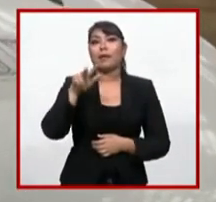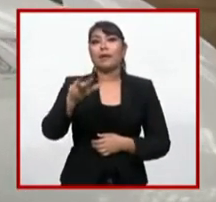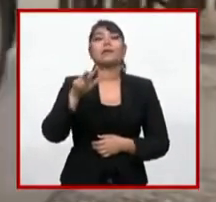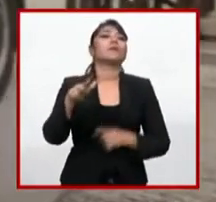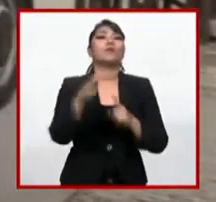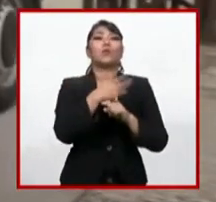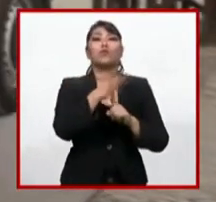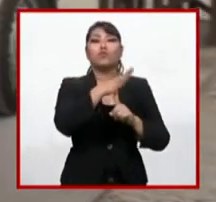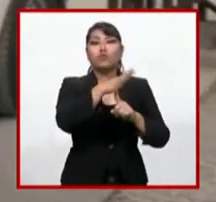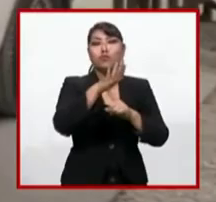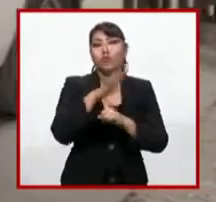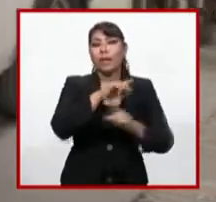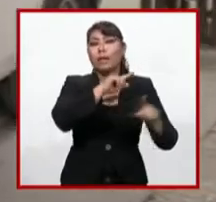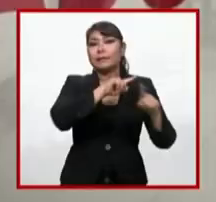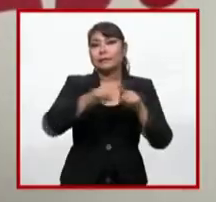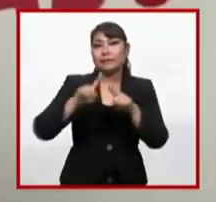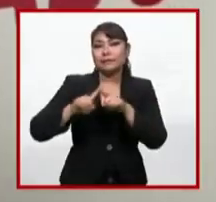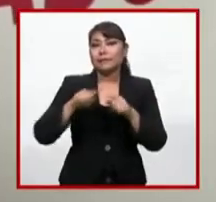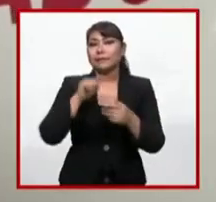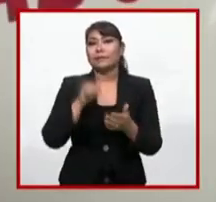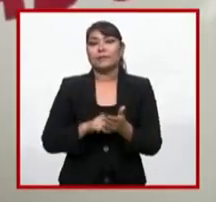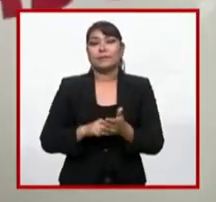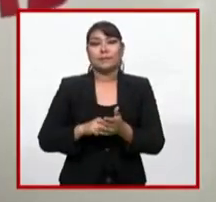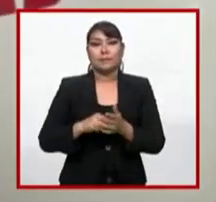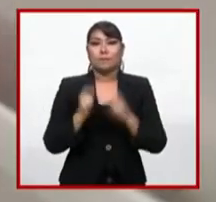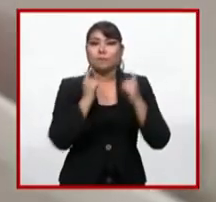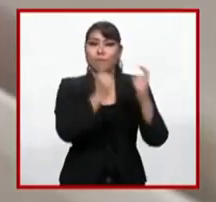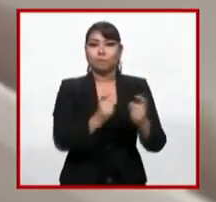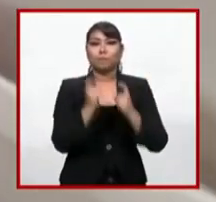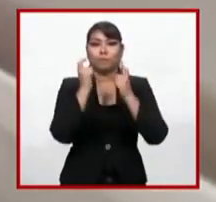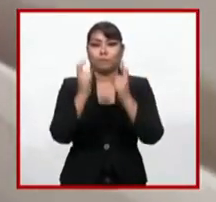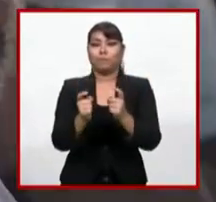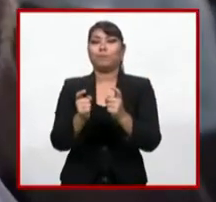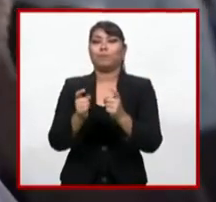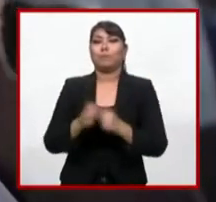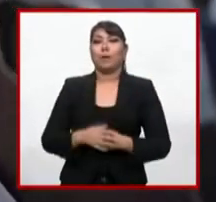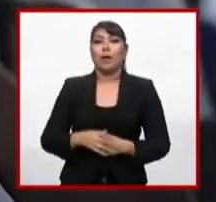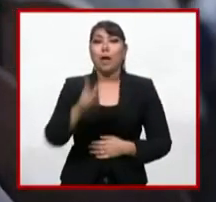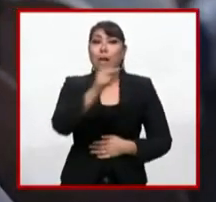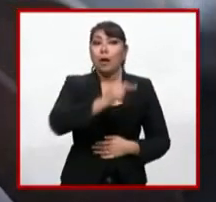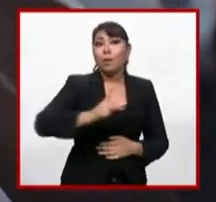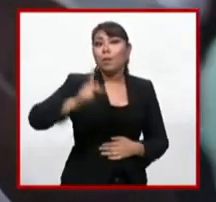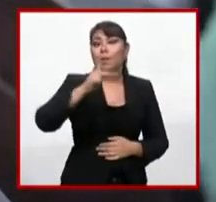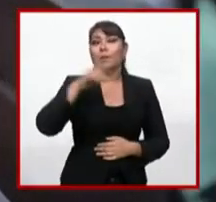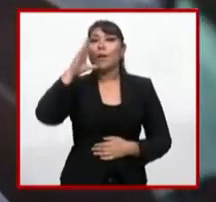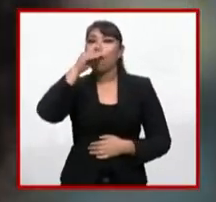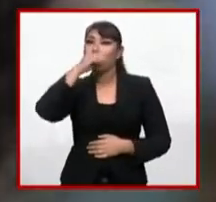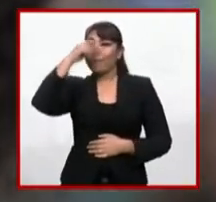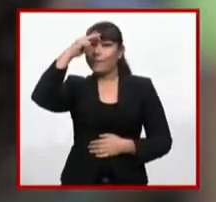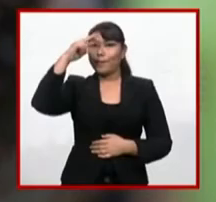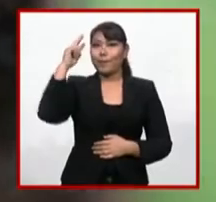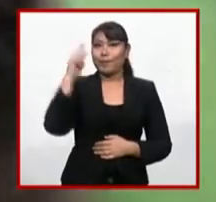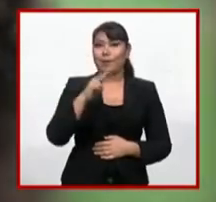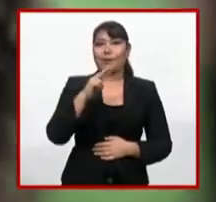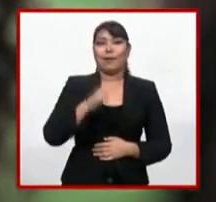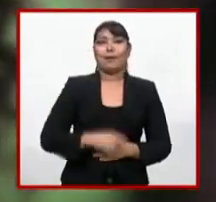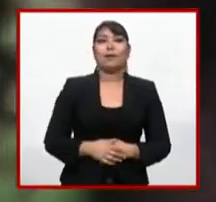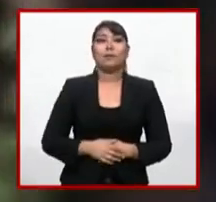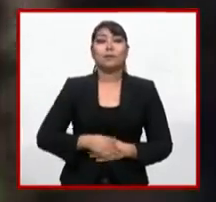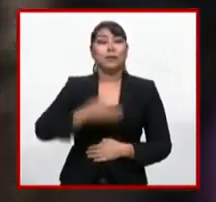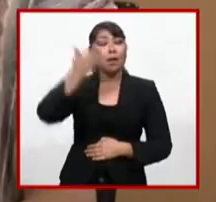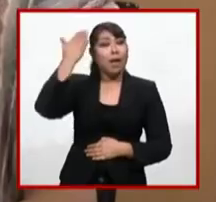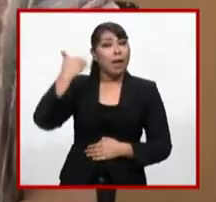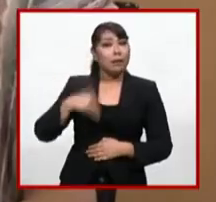de traslados a distintas localidades, la mayoría entregadas a pueblos afromexicanos, que históricamente habían